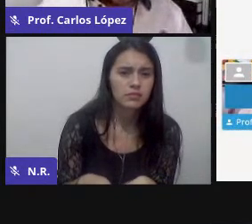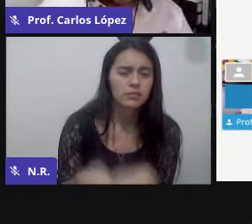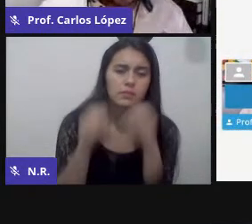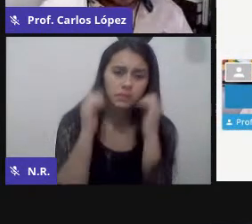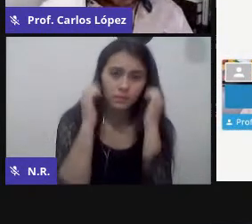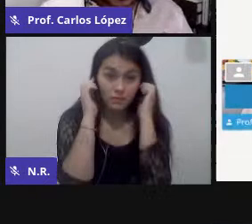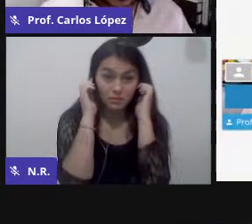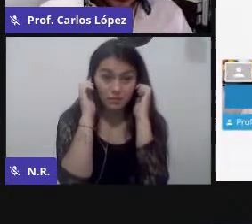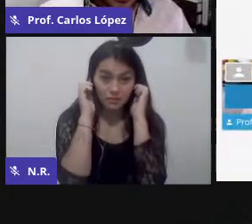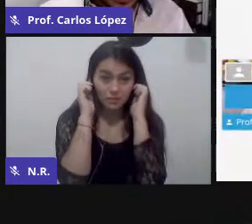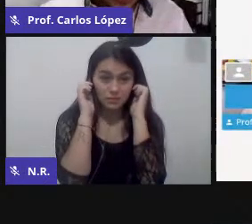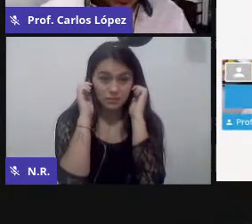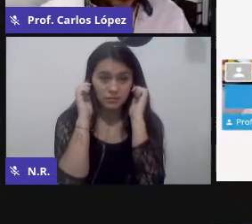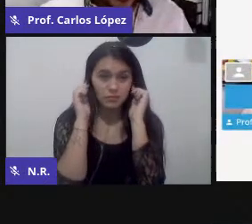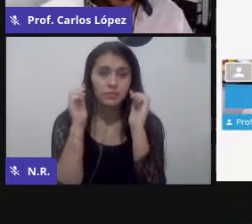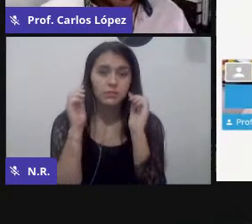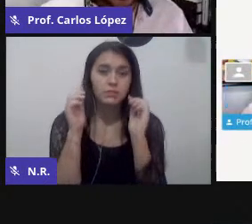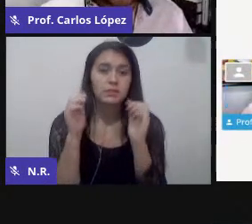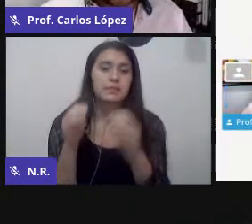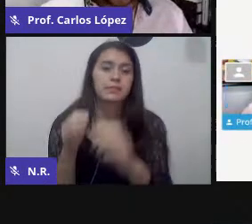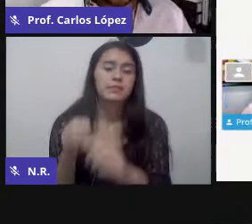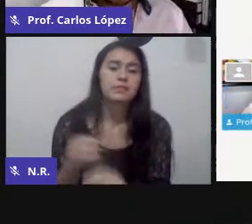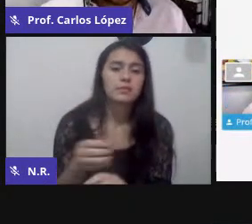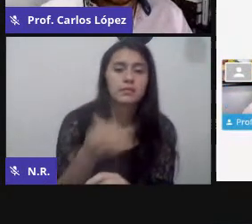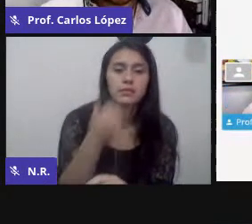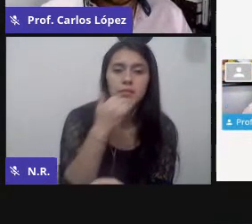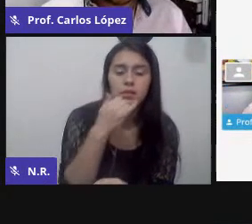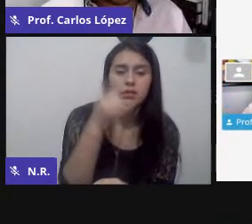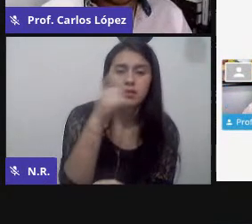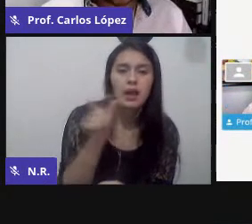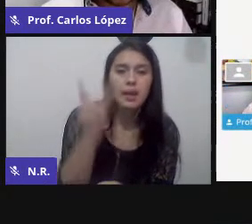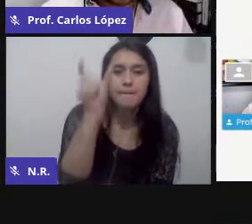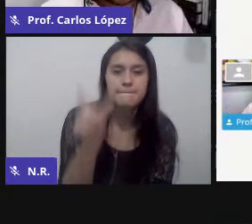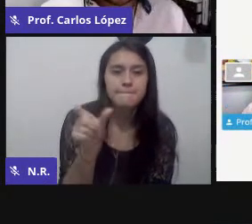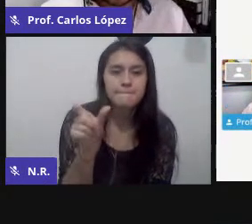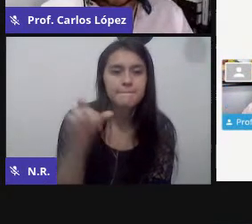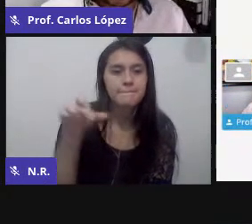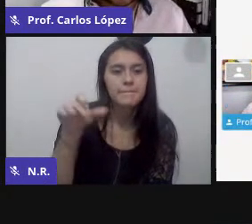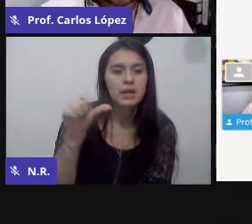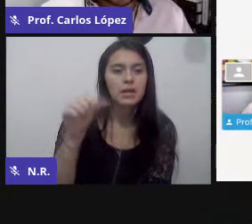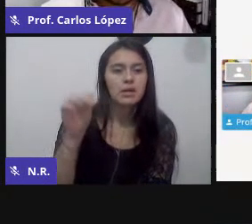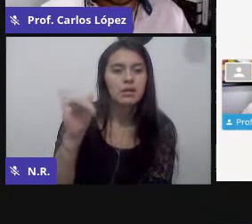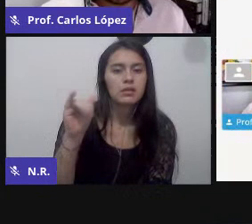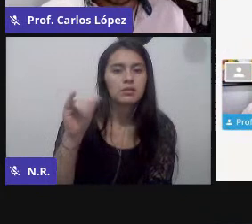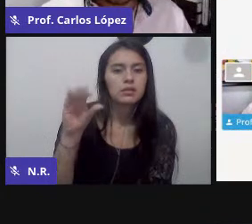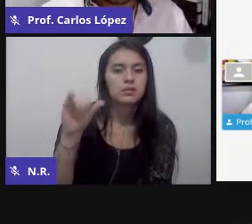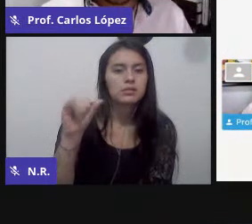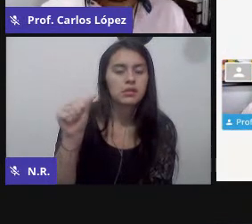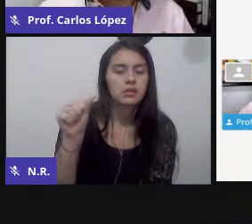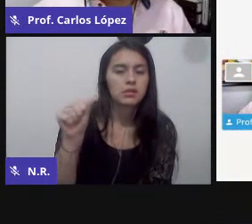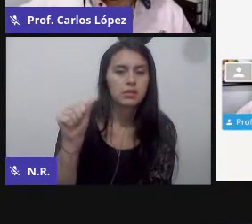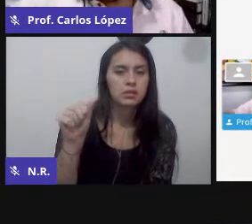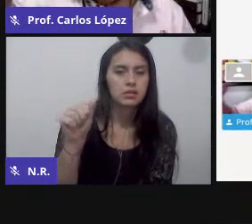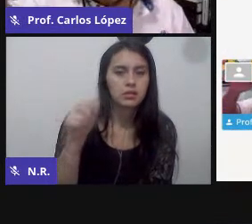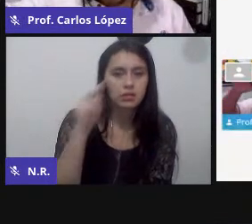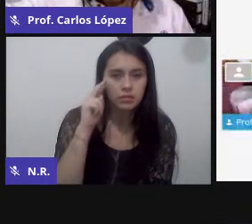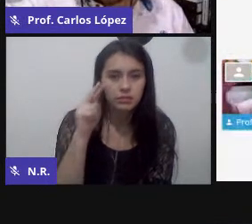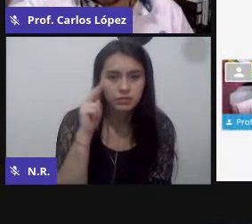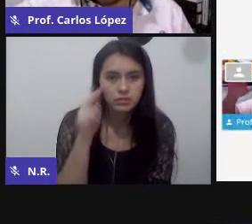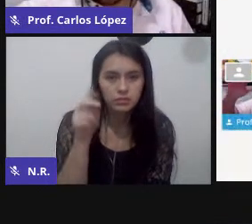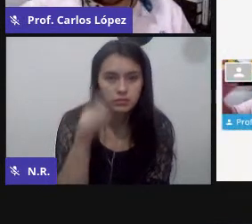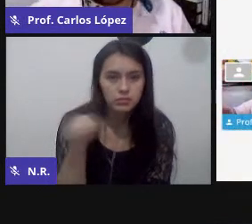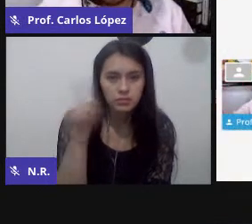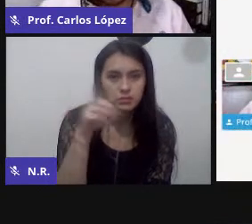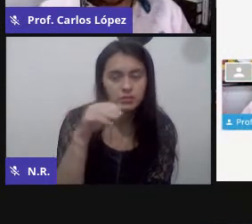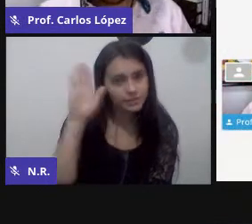Ahora te toca a ti silenciar. Mira, aquí apareció Patricia Delgado. Te toca silenciar el micrófono, Dios.